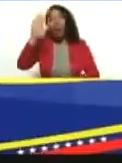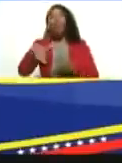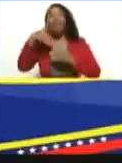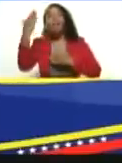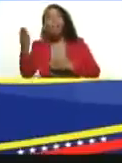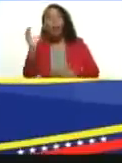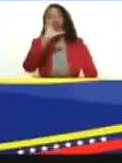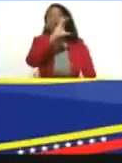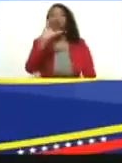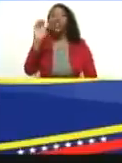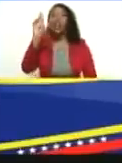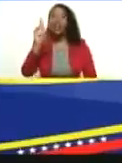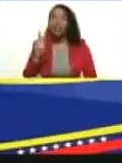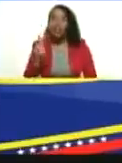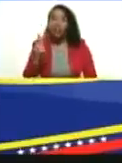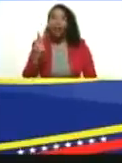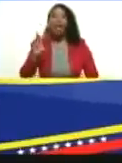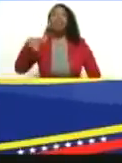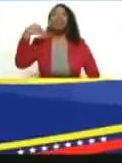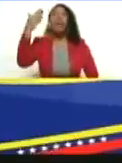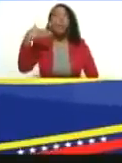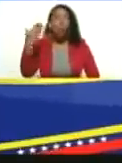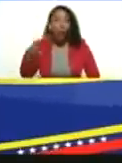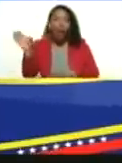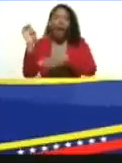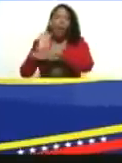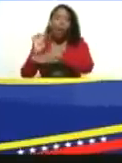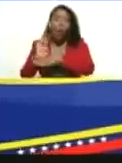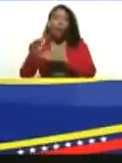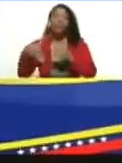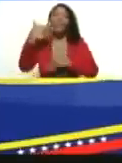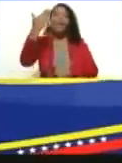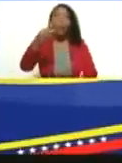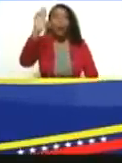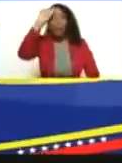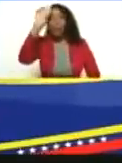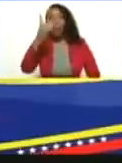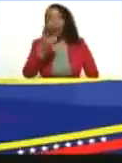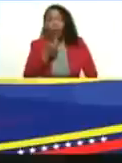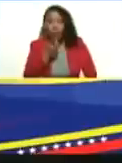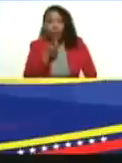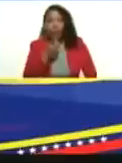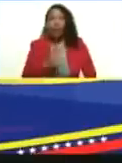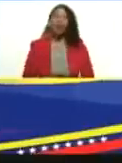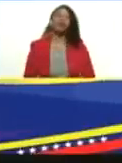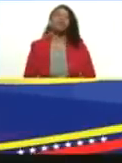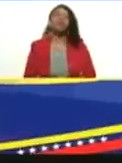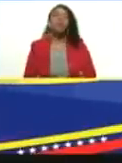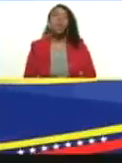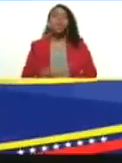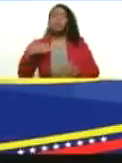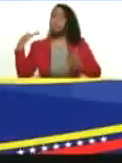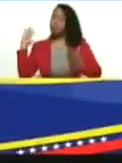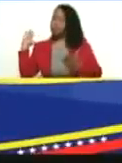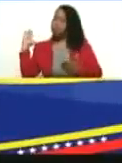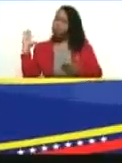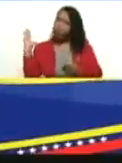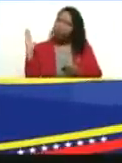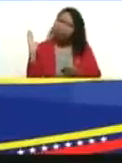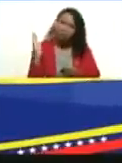Rica Ecuador República Dominicana bueno vino toda la